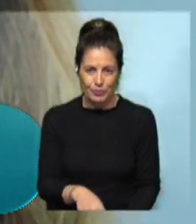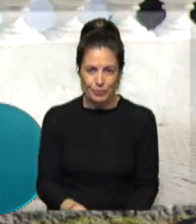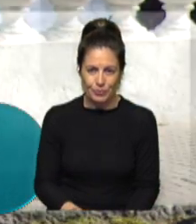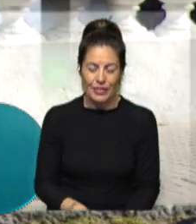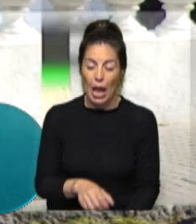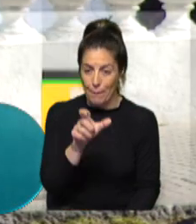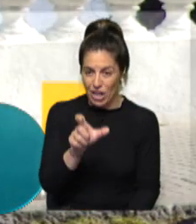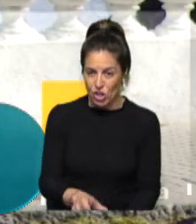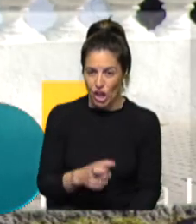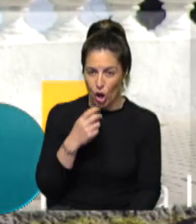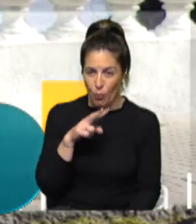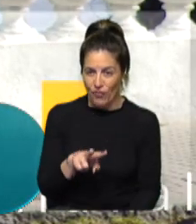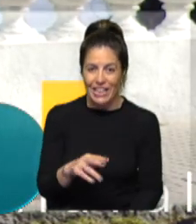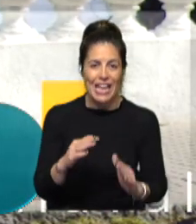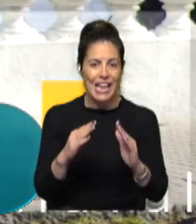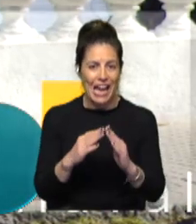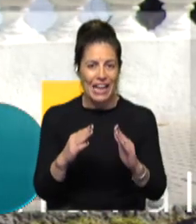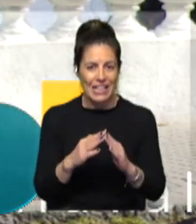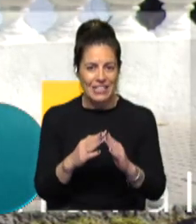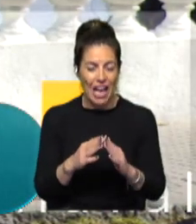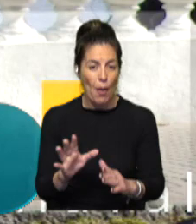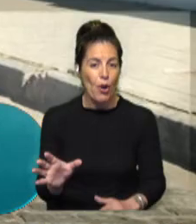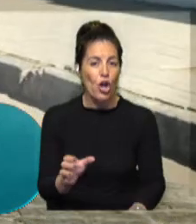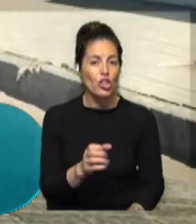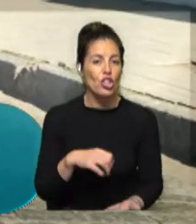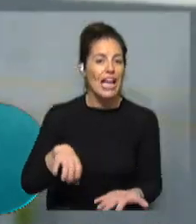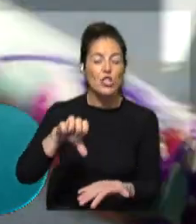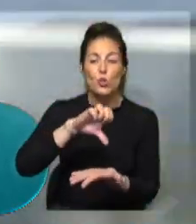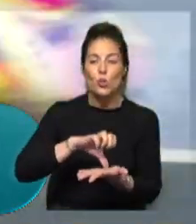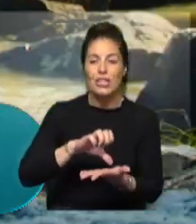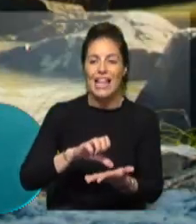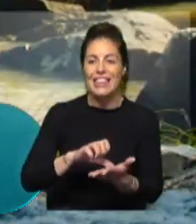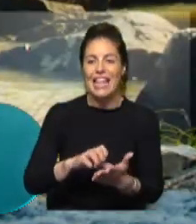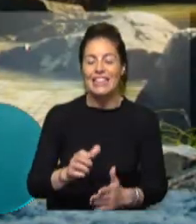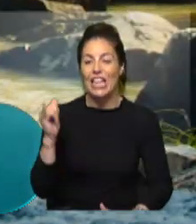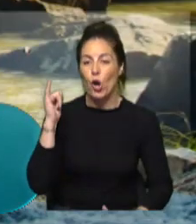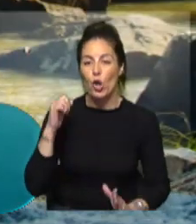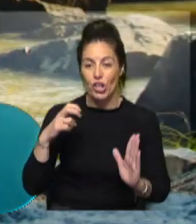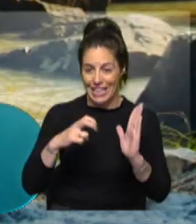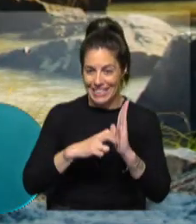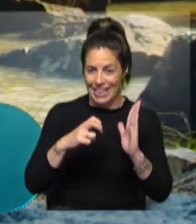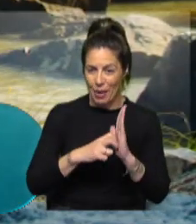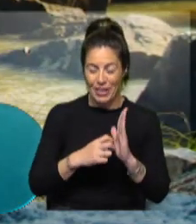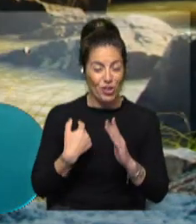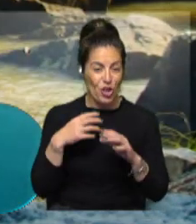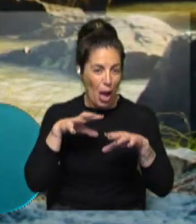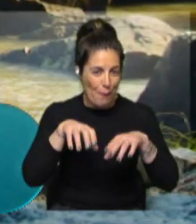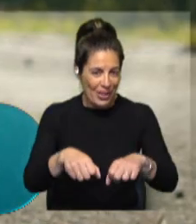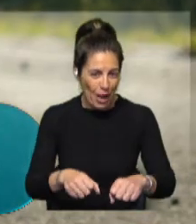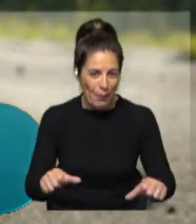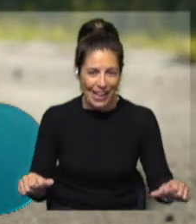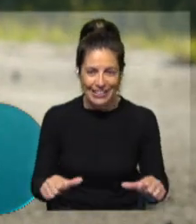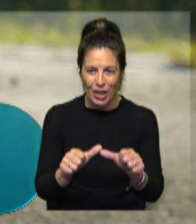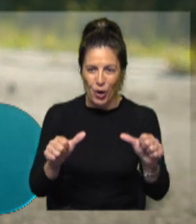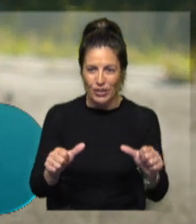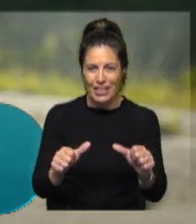los televidentes en la casa, hemos tomado la ciudad de Colonia del Sacramento, nos hemos apoderado de ella para este tercer